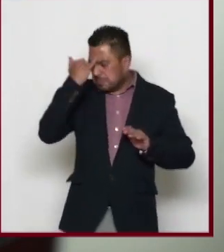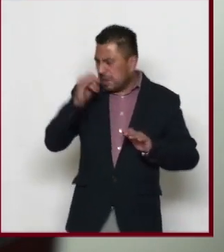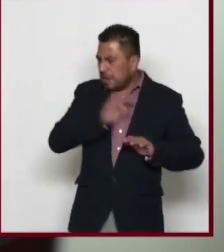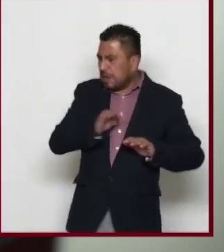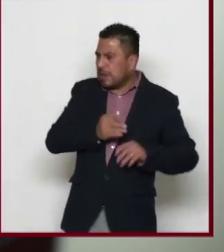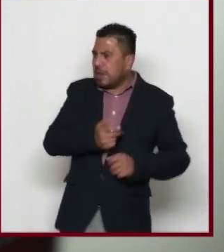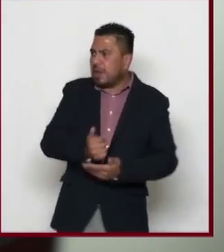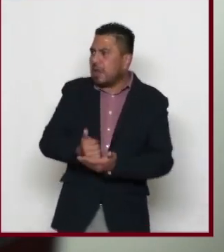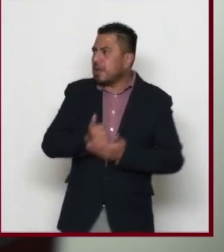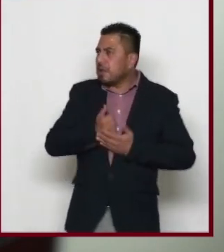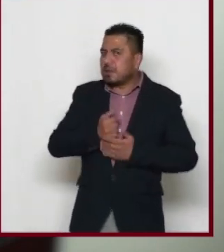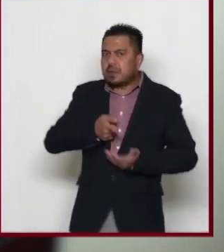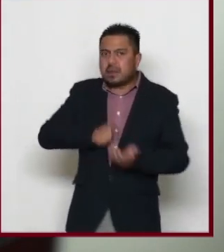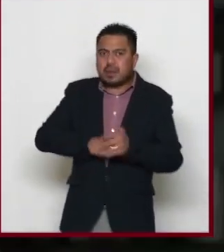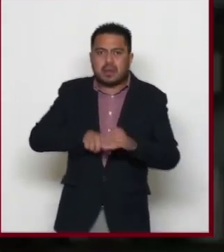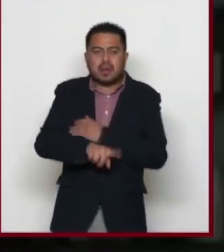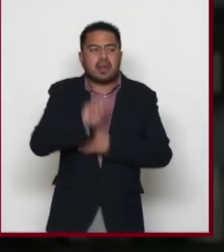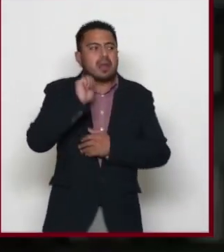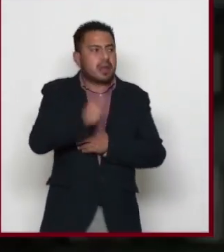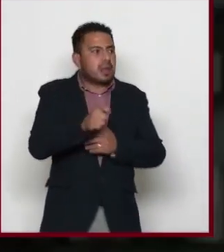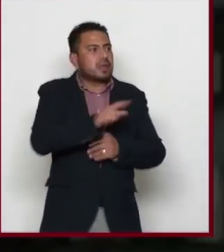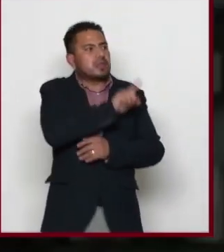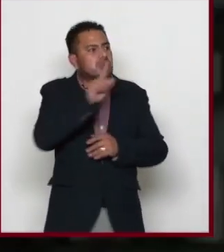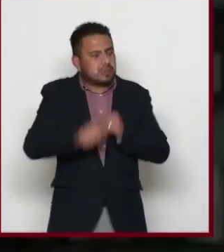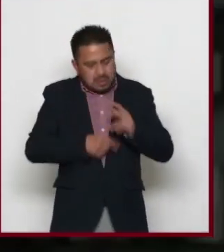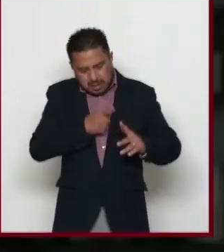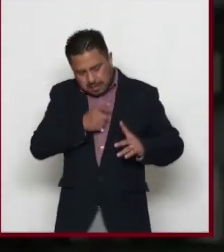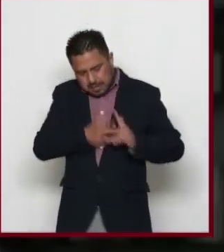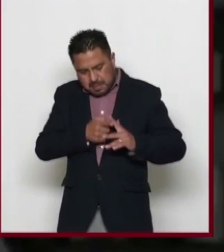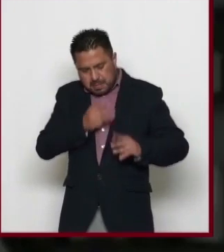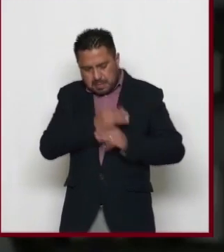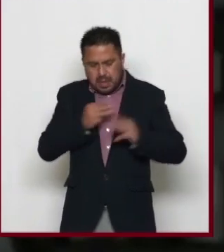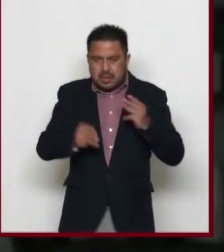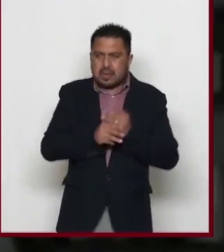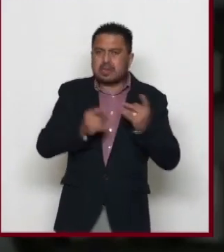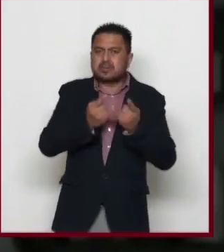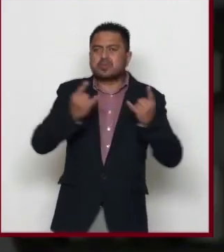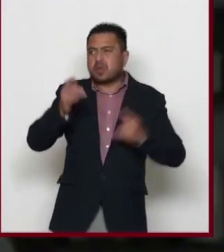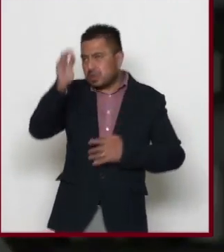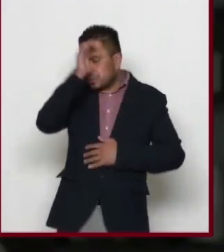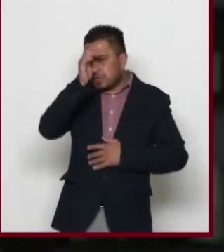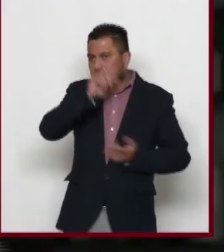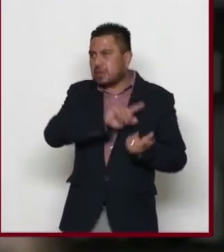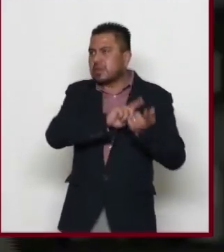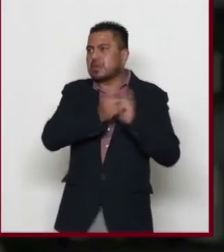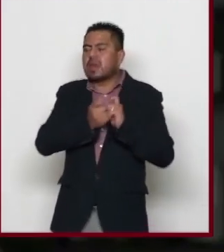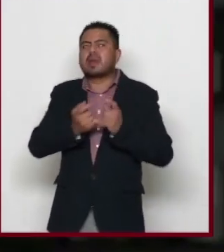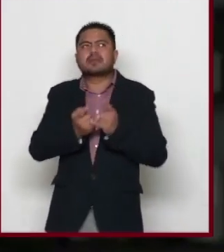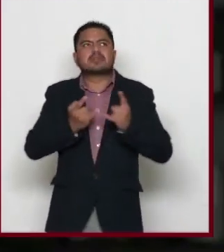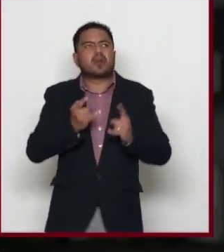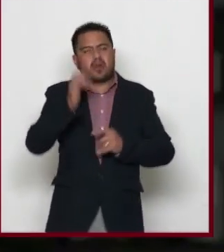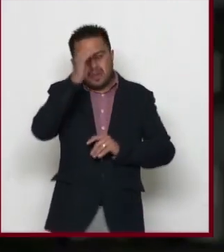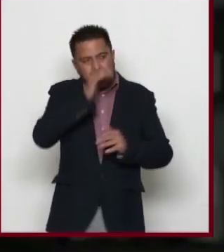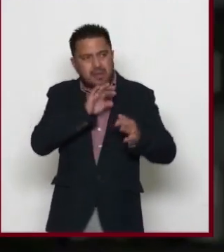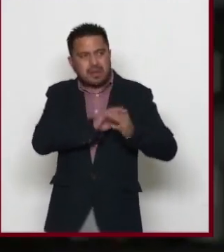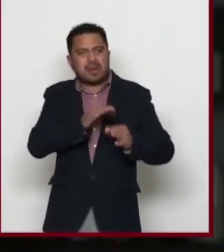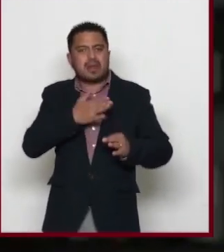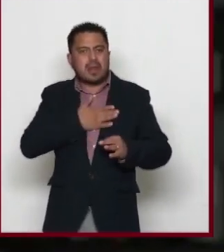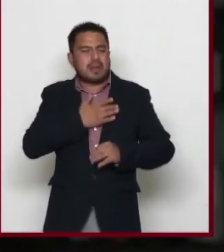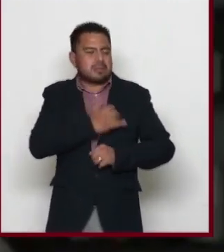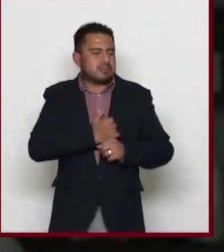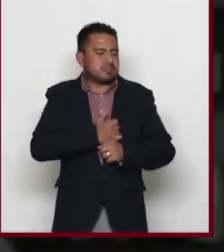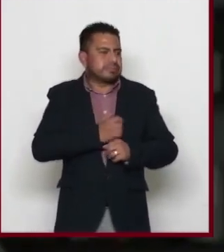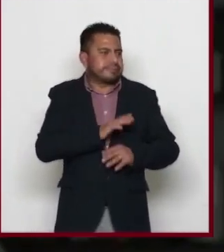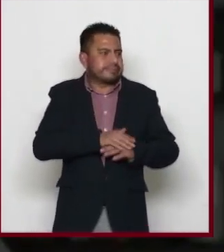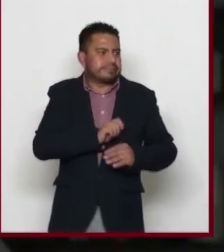él no entendía, que pensó que como yo había estudiado astronomía le podía ayudar, y me metí a archivos y luego tomé materias de historia de la ciencia y